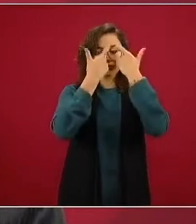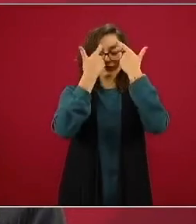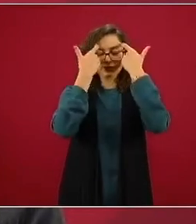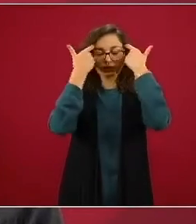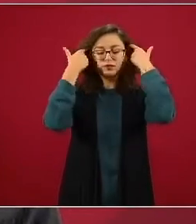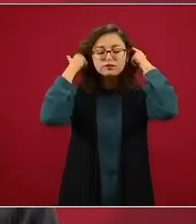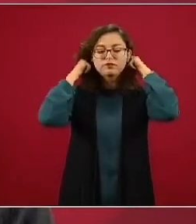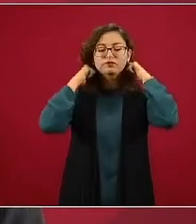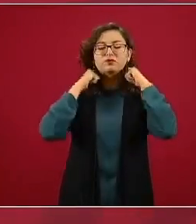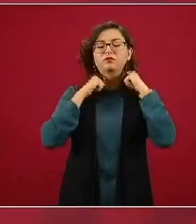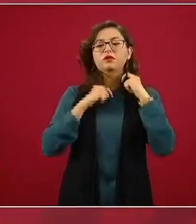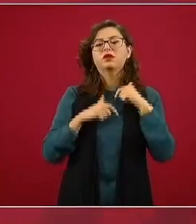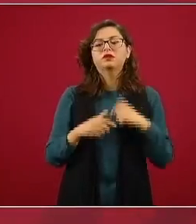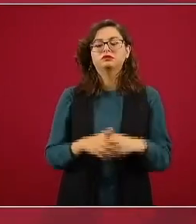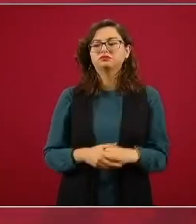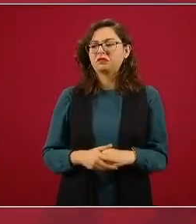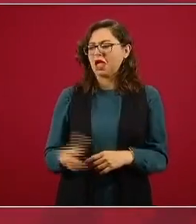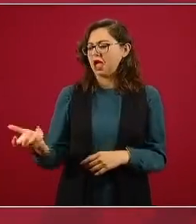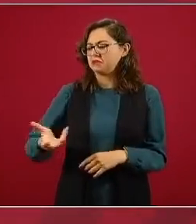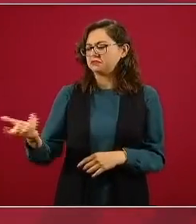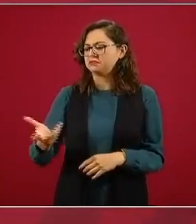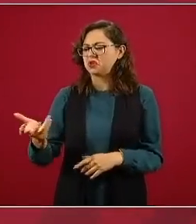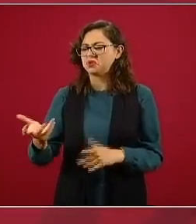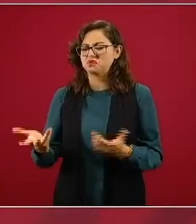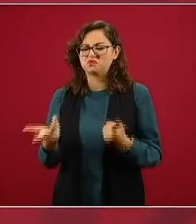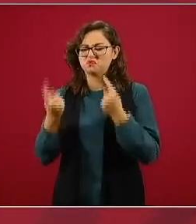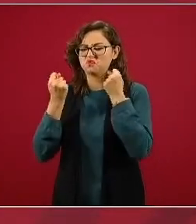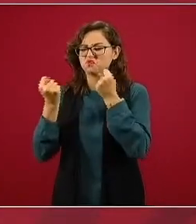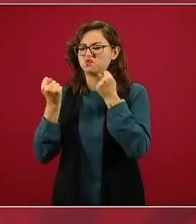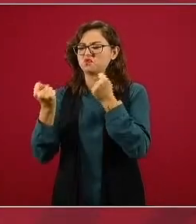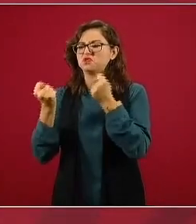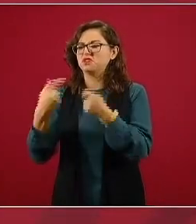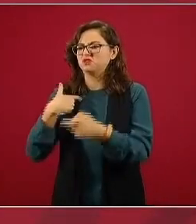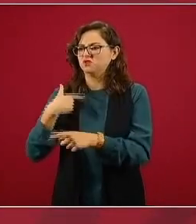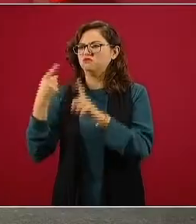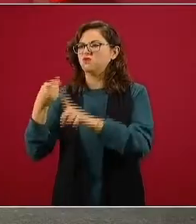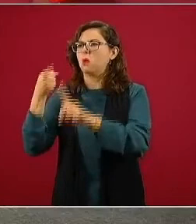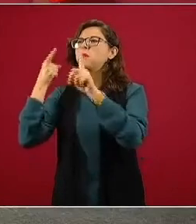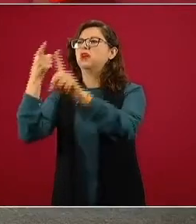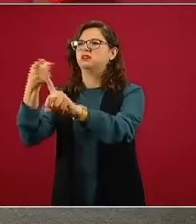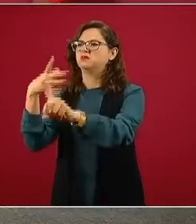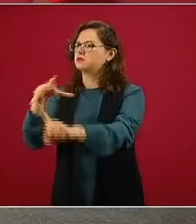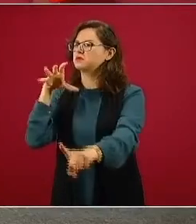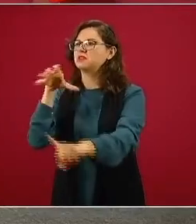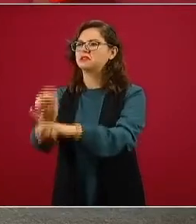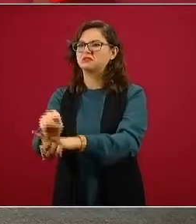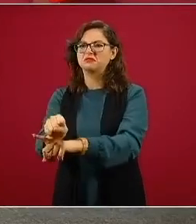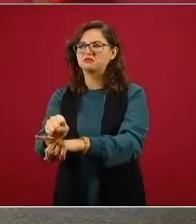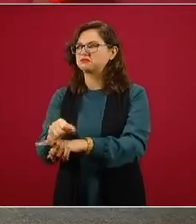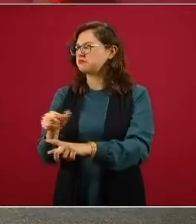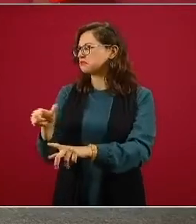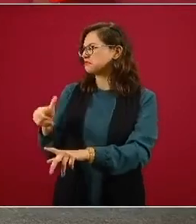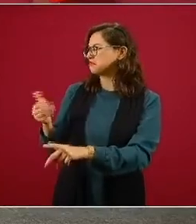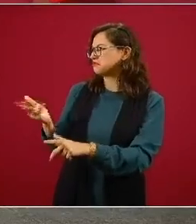cualquier medio, lo que decía Maquiavelo, el fin justifica los medios.